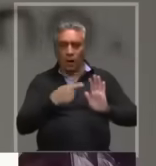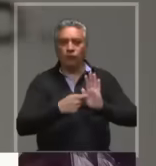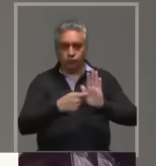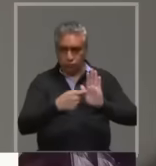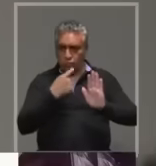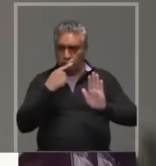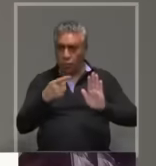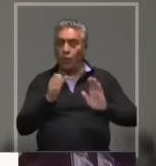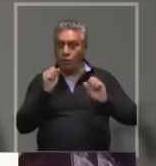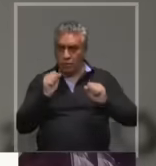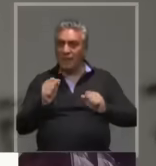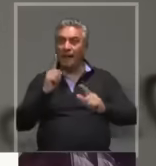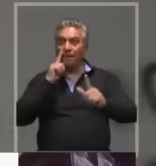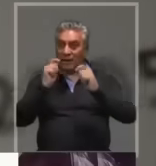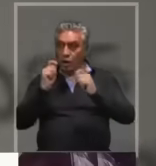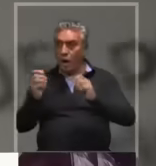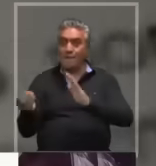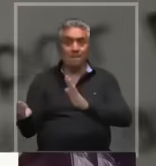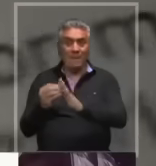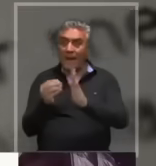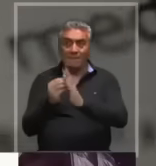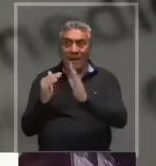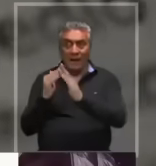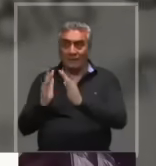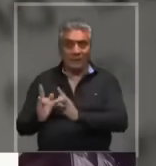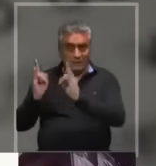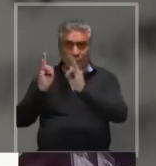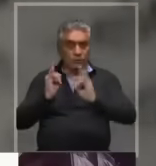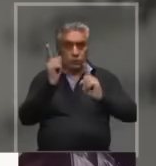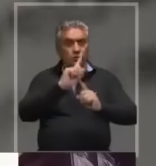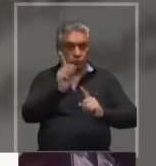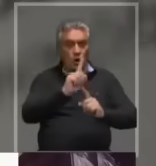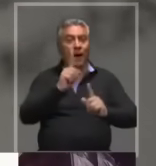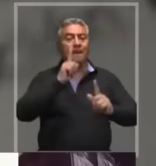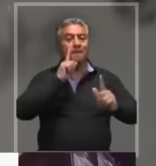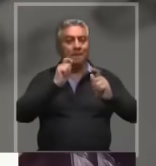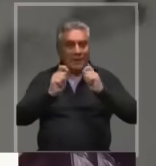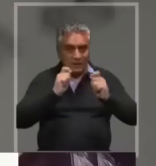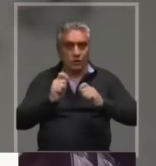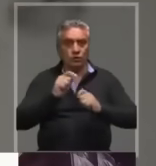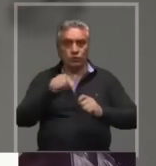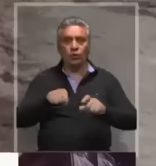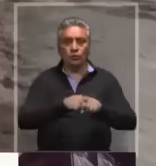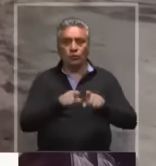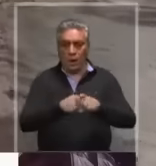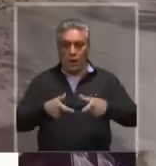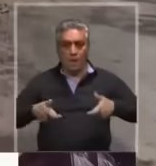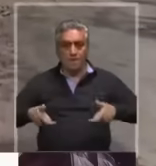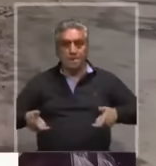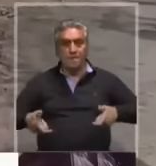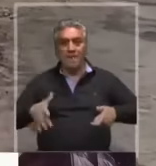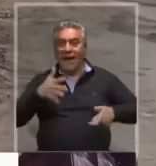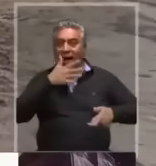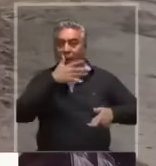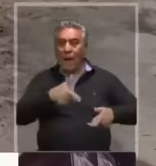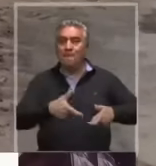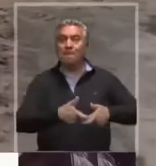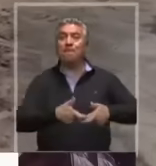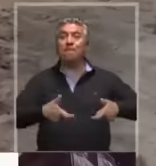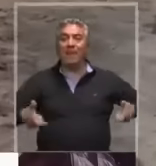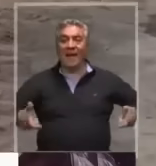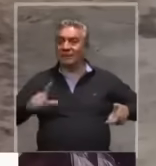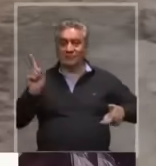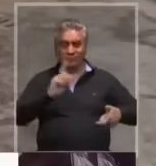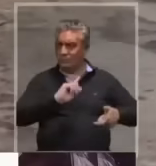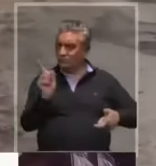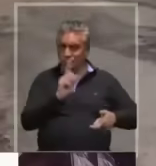más construcciones en esa zona y advierte de los peligros que tiene extender la capacidad del colector que sucumbió esa noche de lluvia intensa.